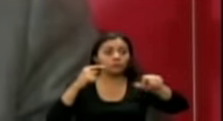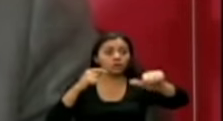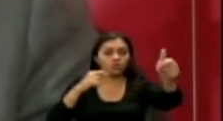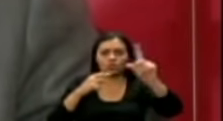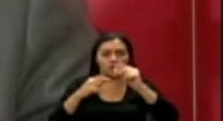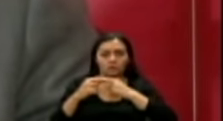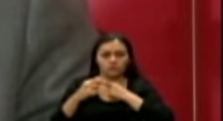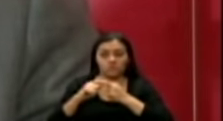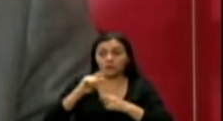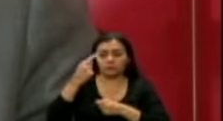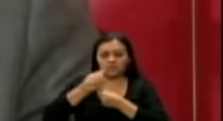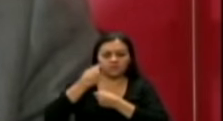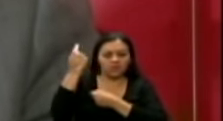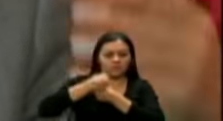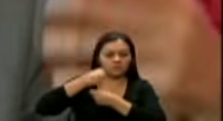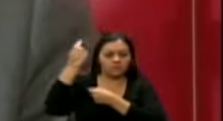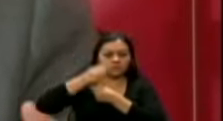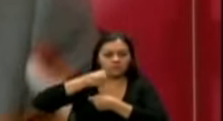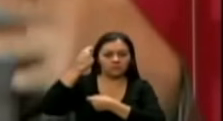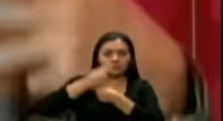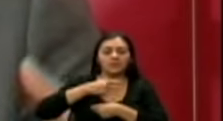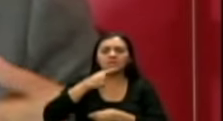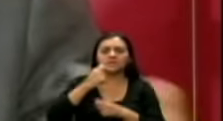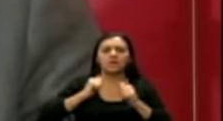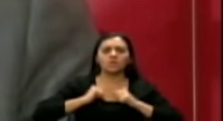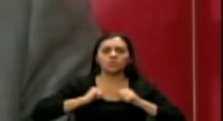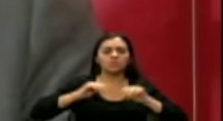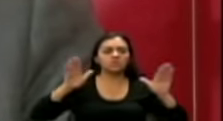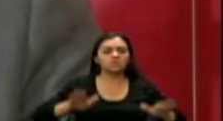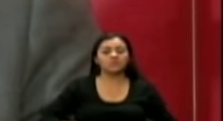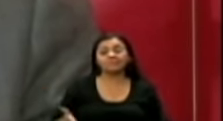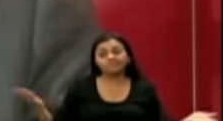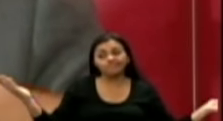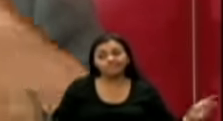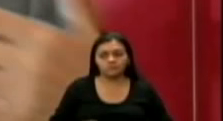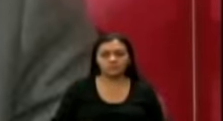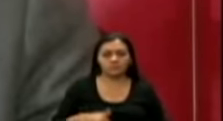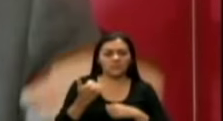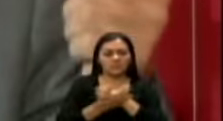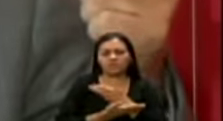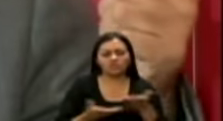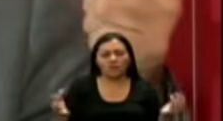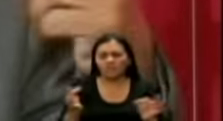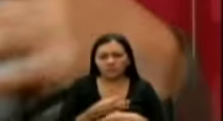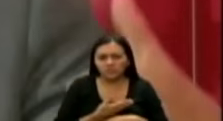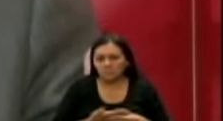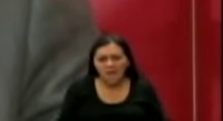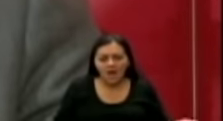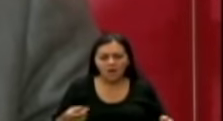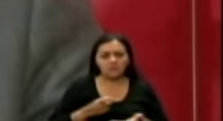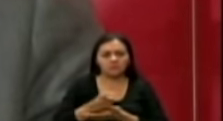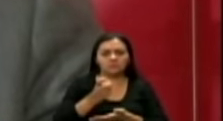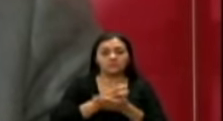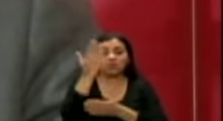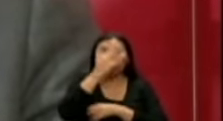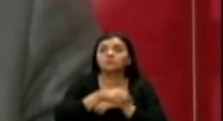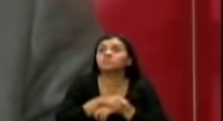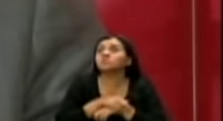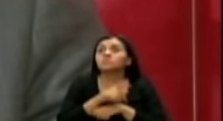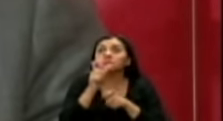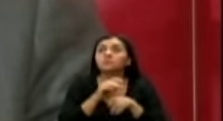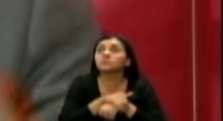un pesimismo económico, ¿no? Bajar la autoestima de la gente, que el país no funciona, que nada va a resolver,